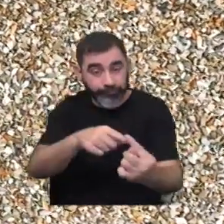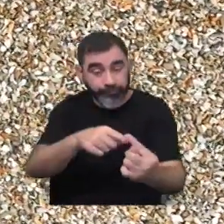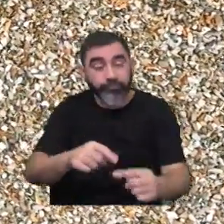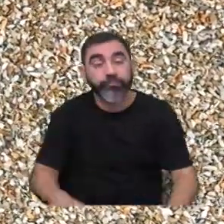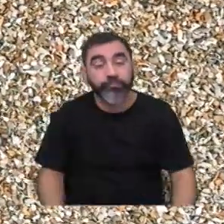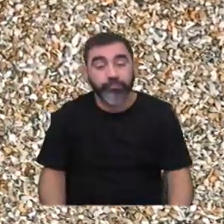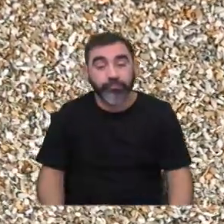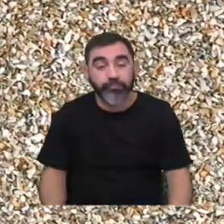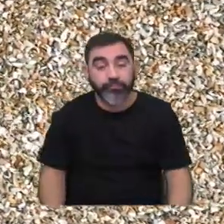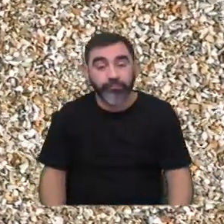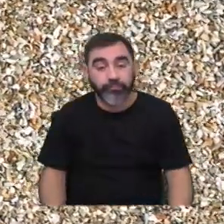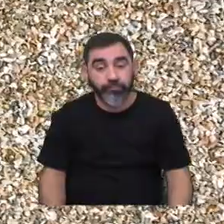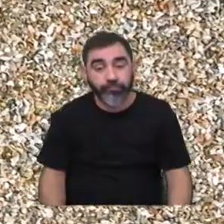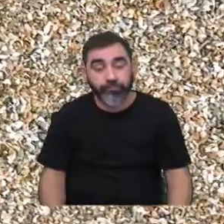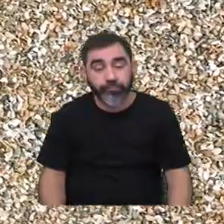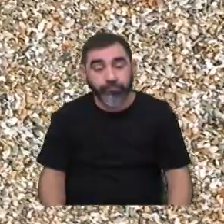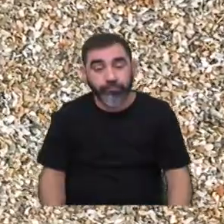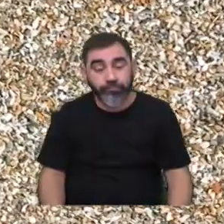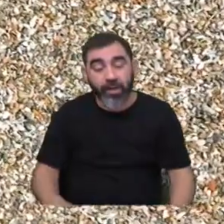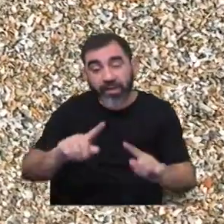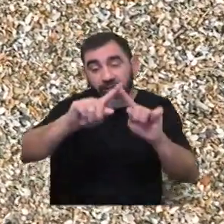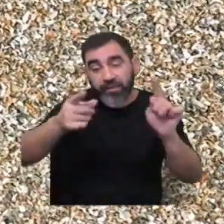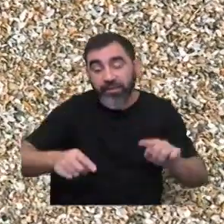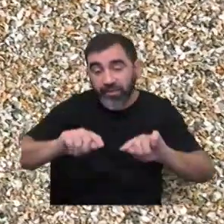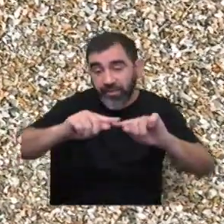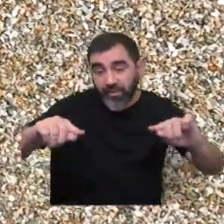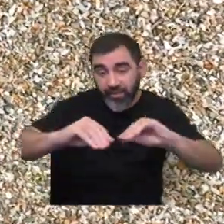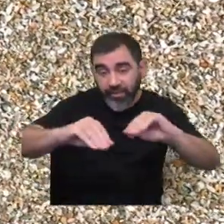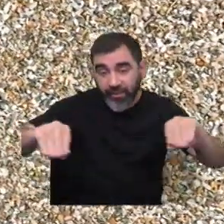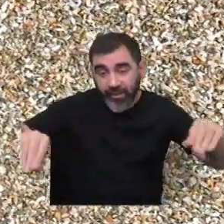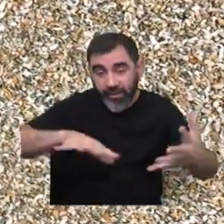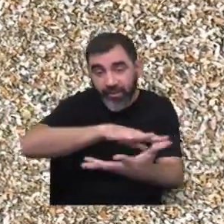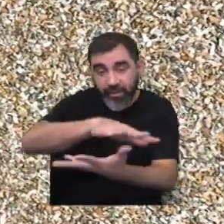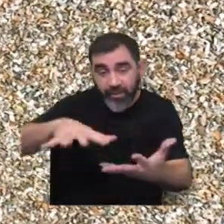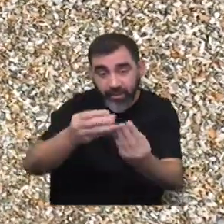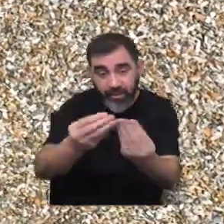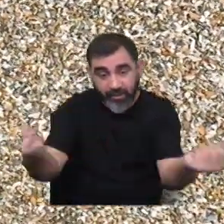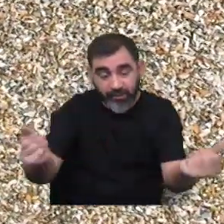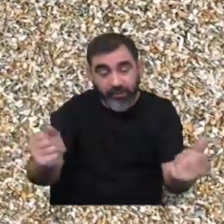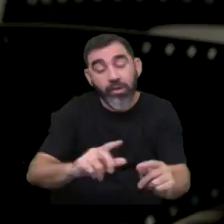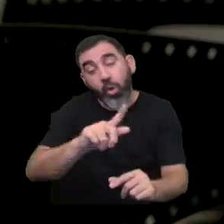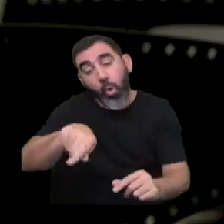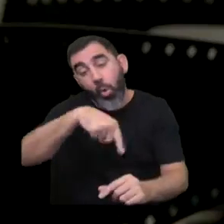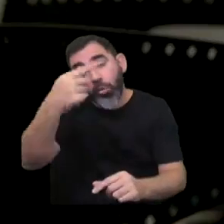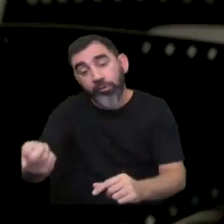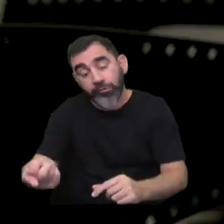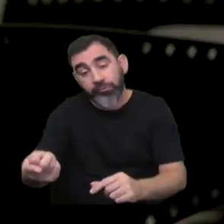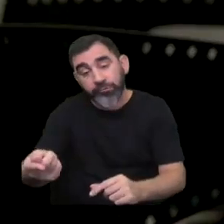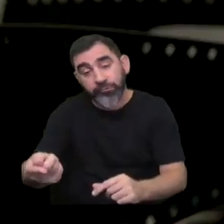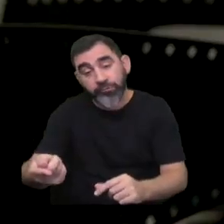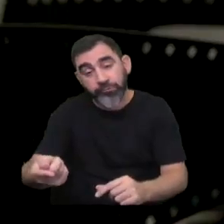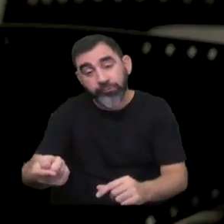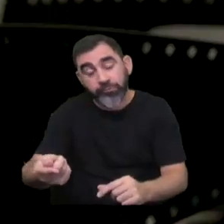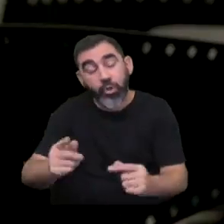y conducida a tierra y disipada en tierra. Y, por otro lado, el hecho de que